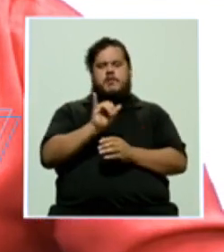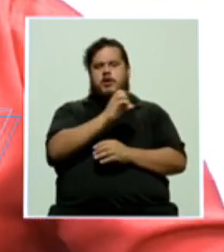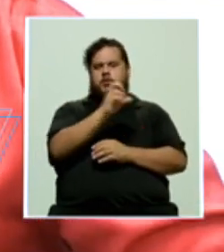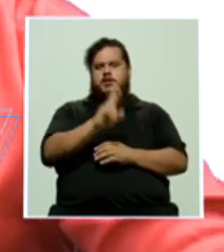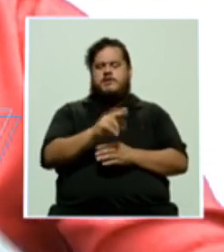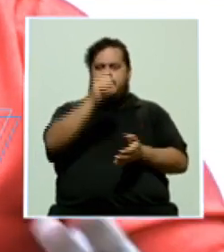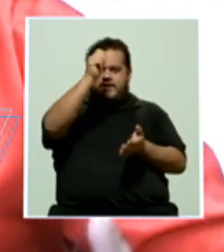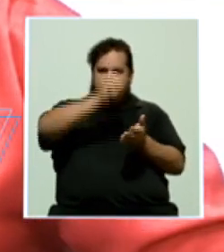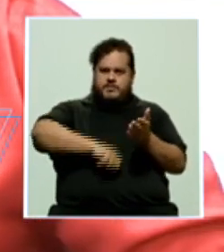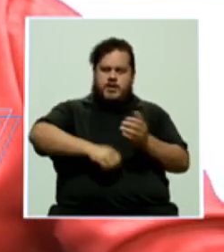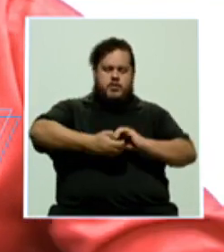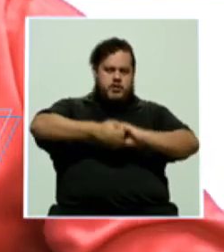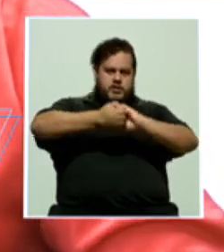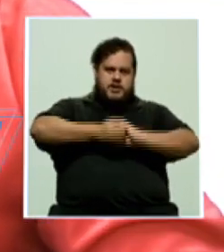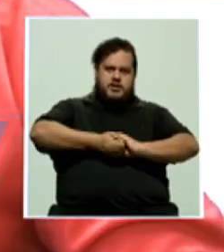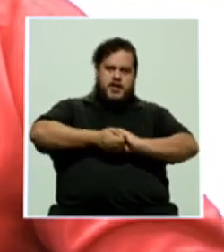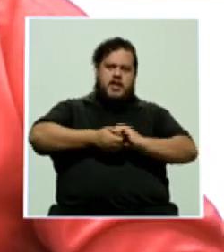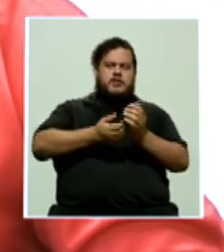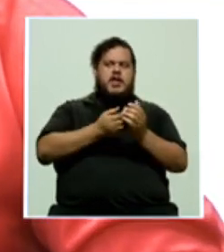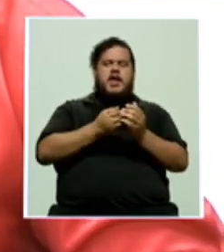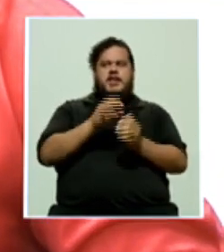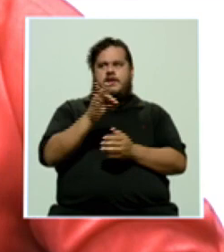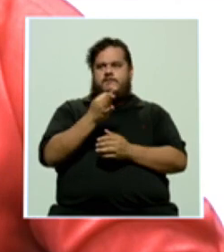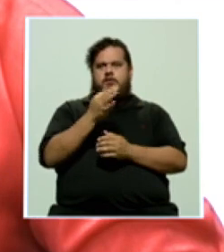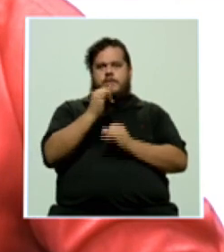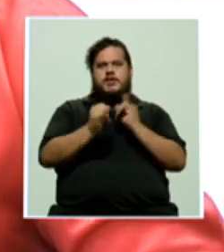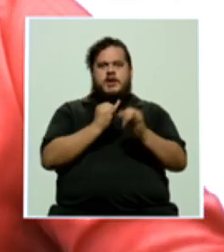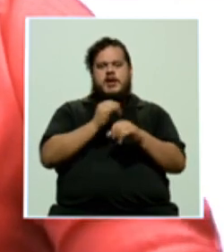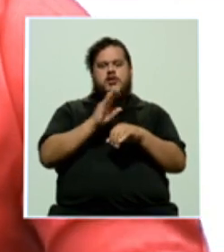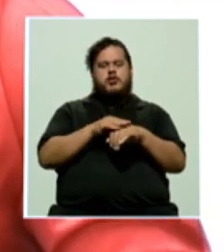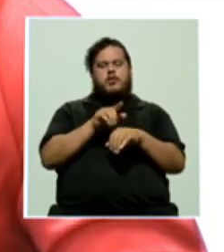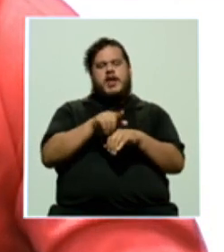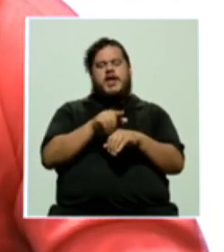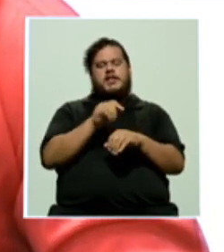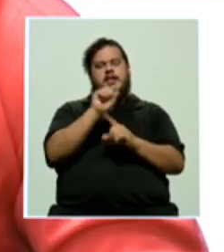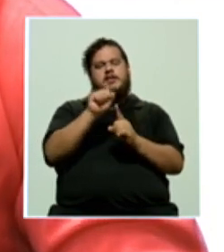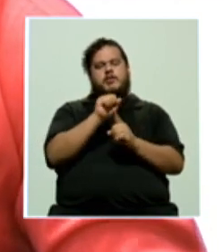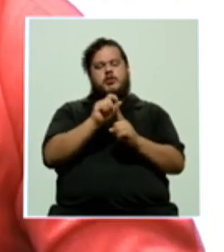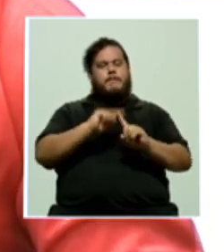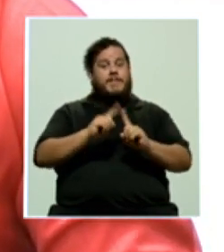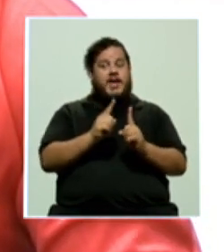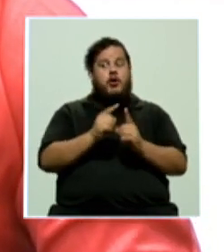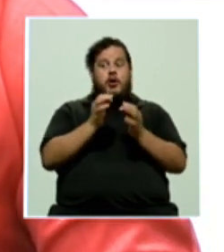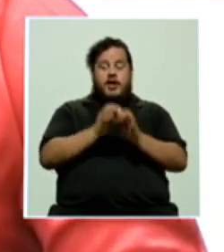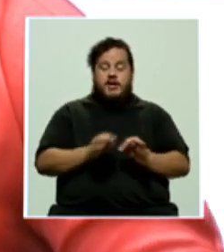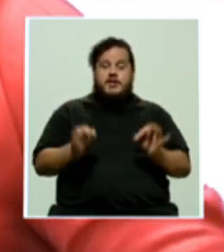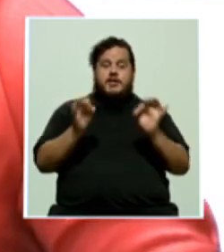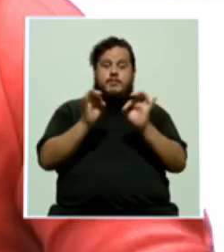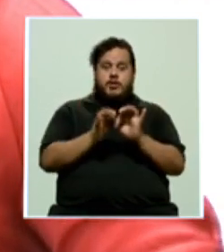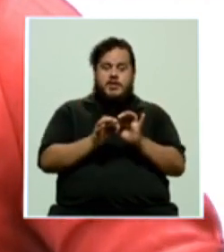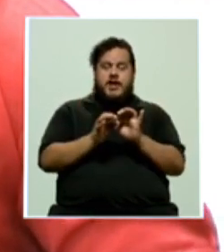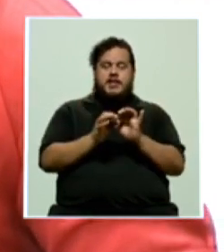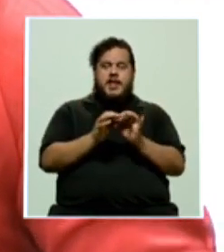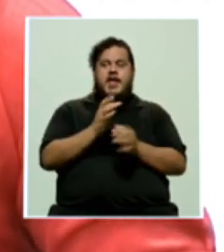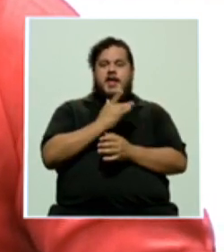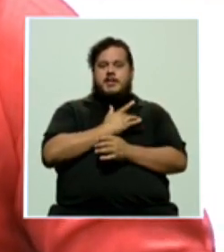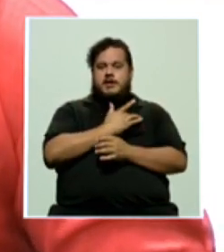firmado tratados en materia internacional sobre esta materia. Lo que sí es importante es en el espíritu